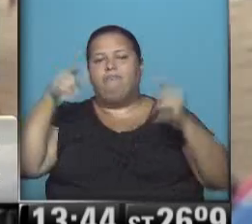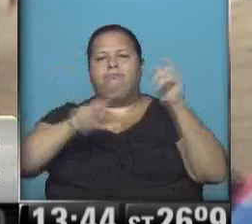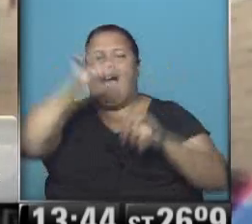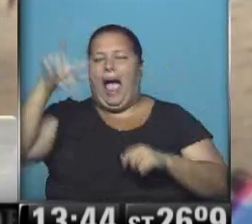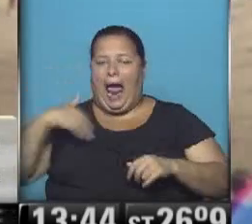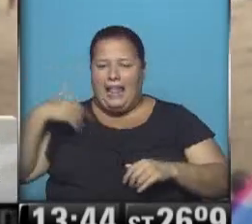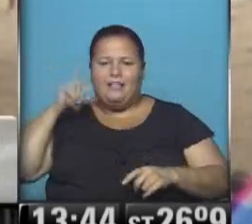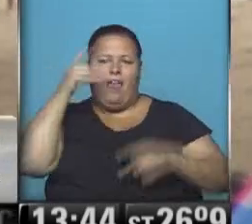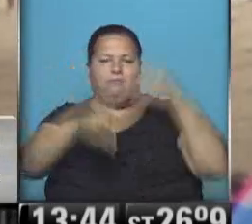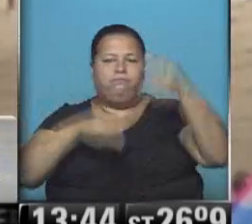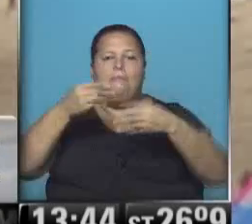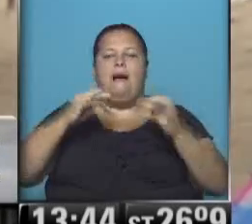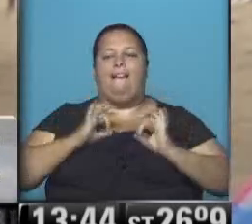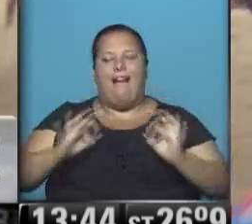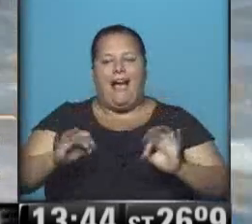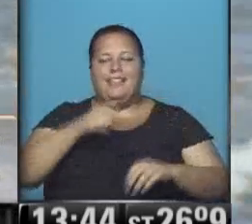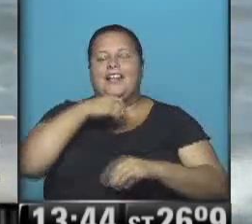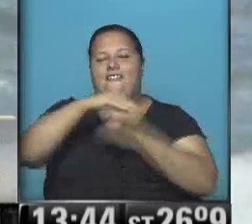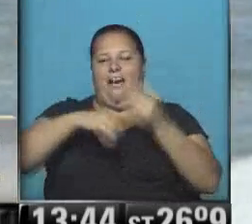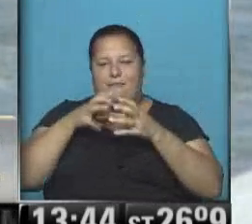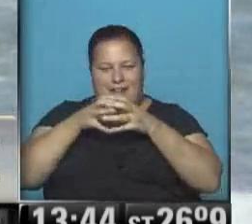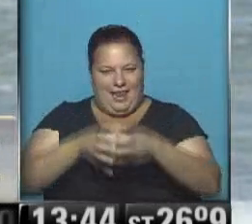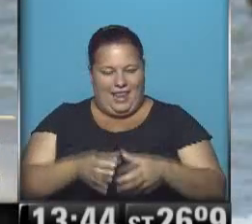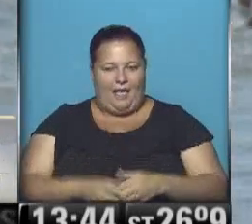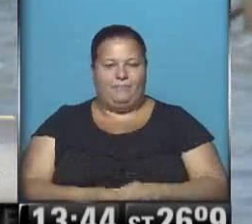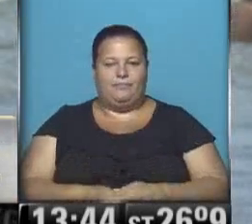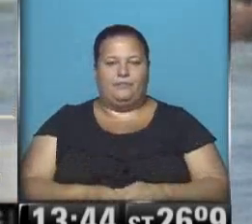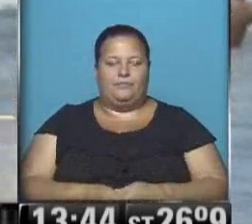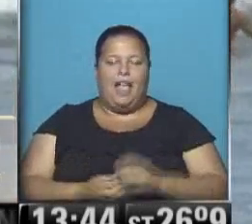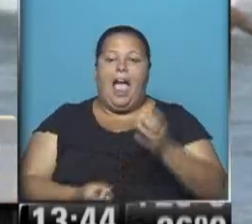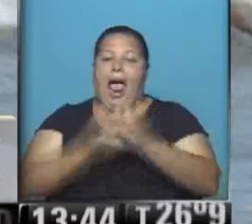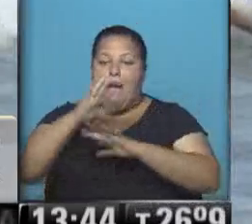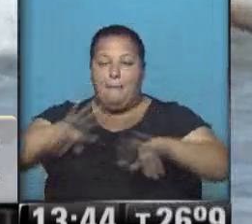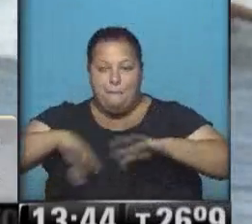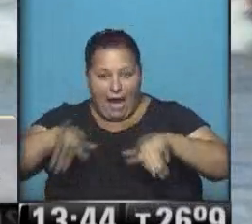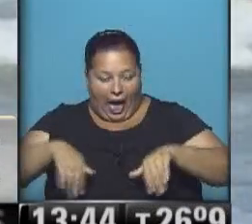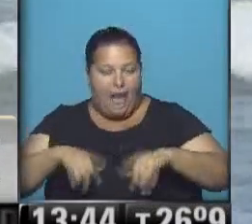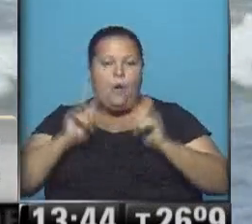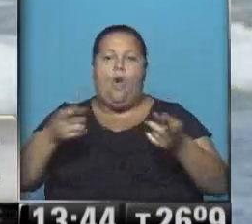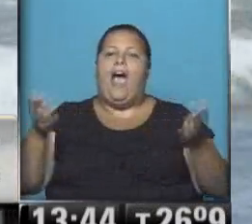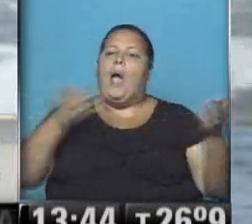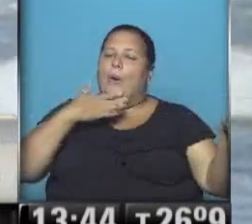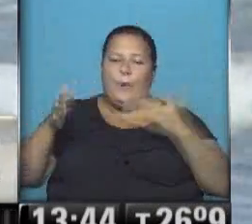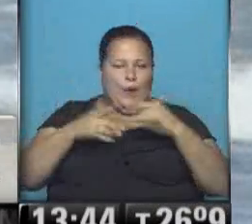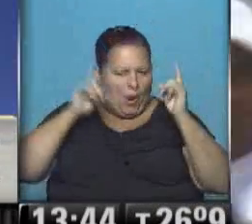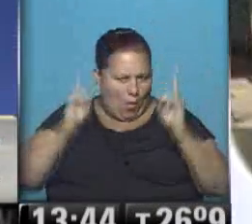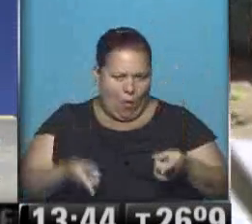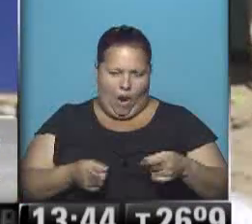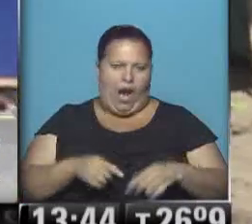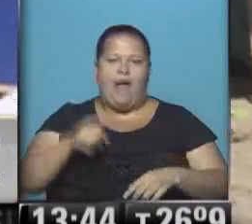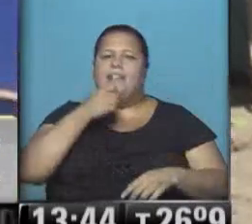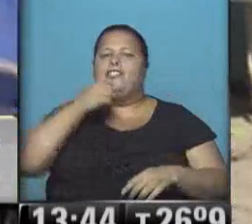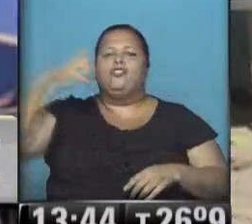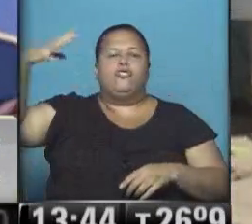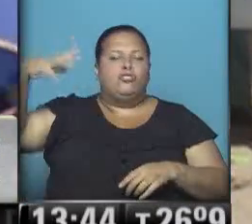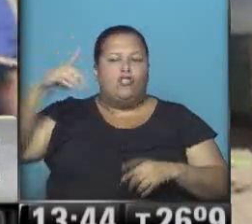del país para pasar unos días junto a la familia. A la mañana playa, aunque haga un poco de viento, aunque no haya el